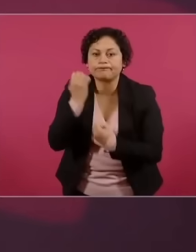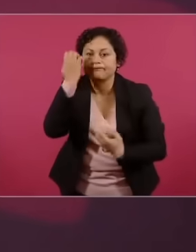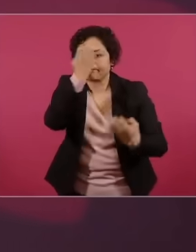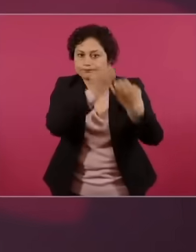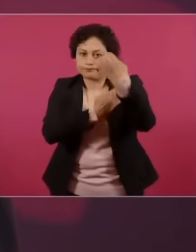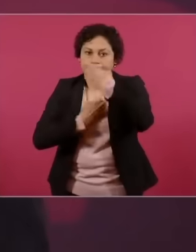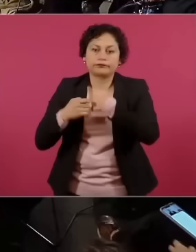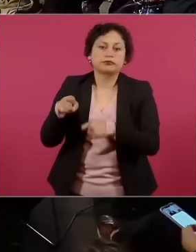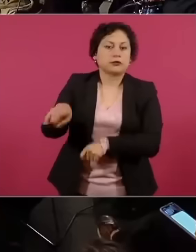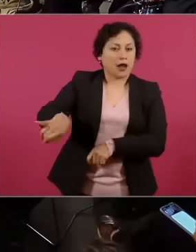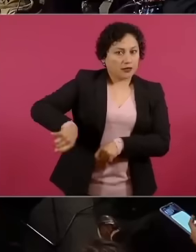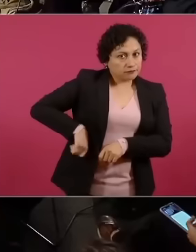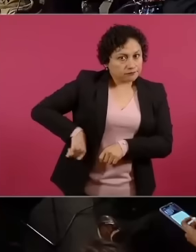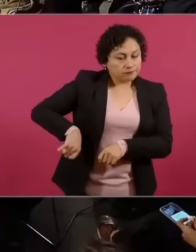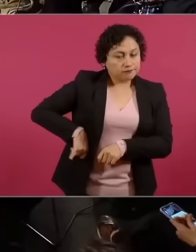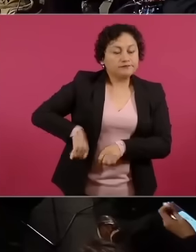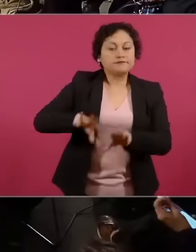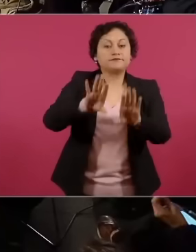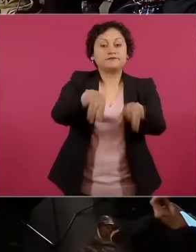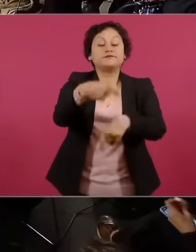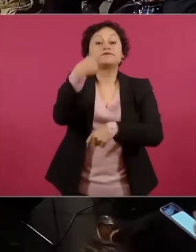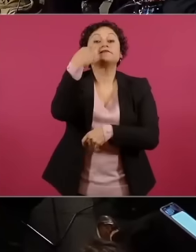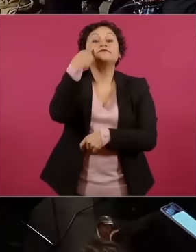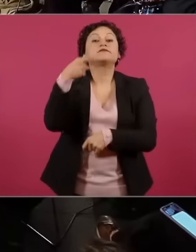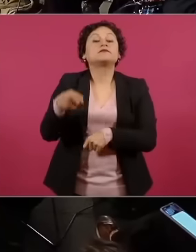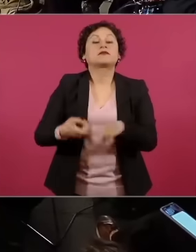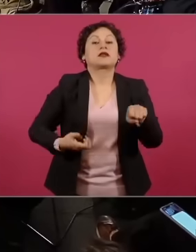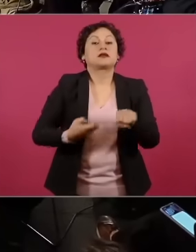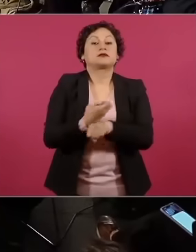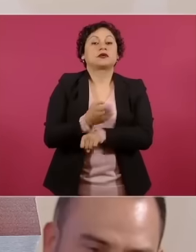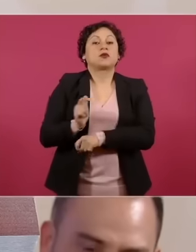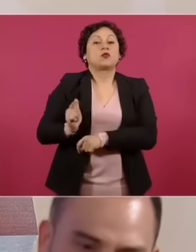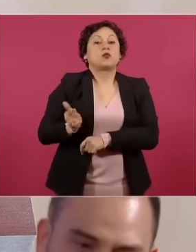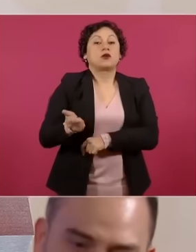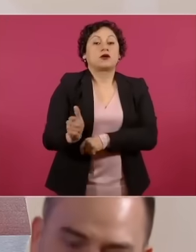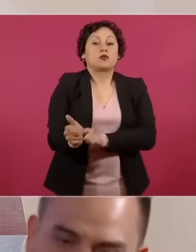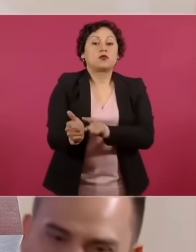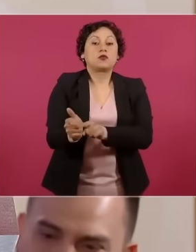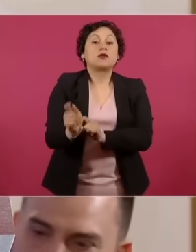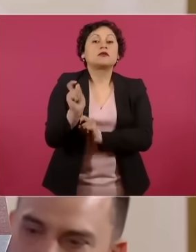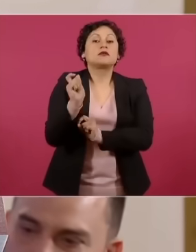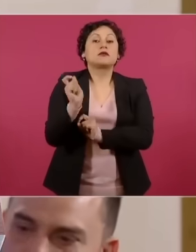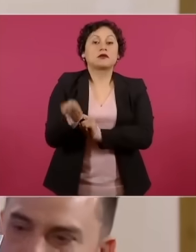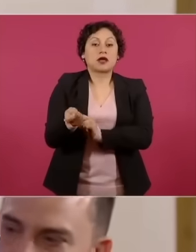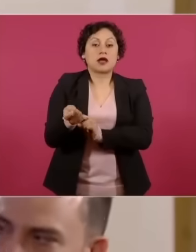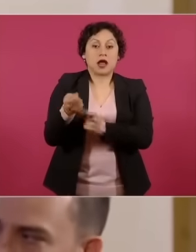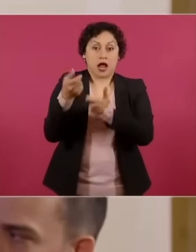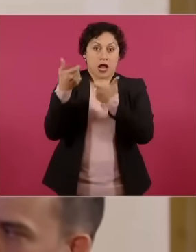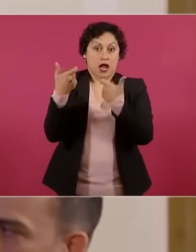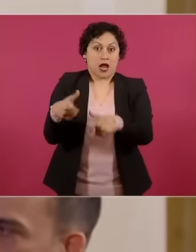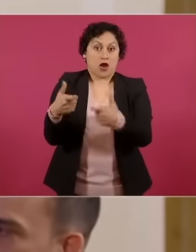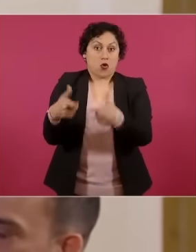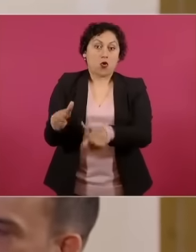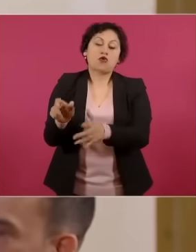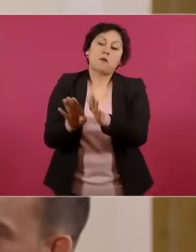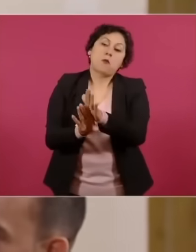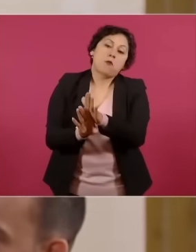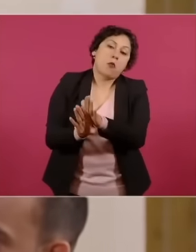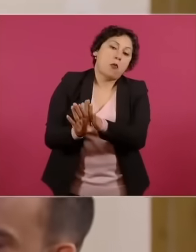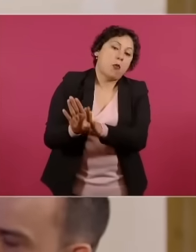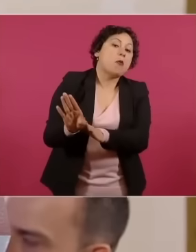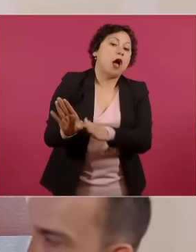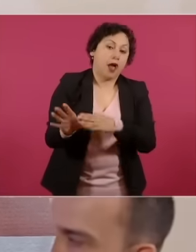Resulta que es un estado que tiene crecimiento económico. ¿sí? Sin